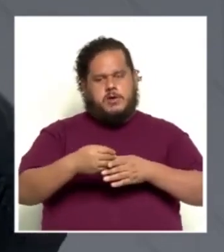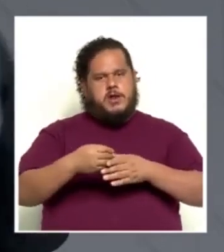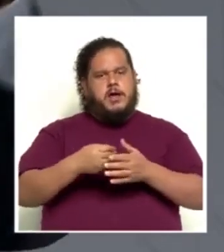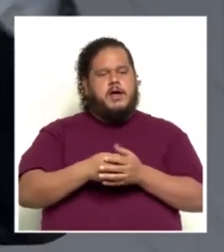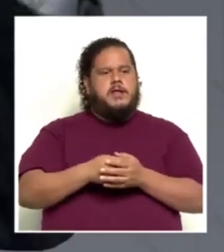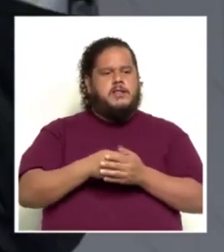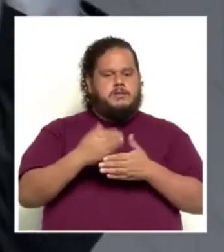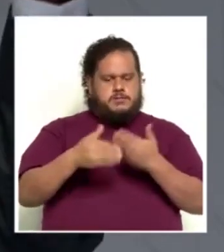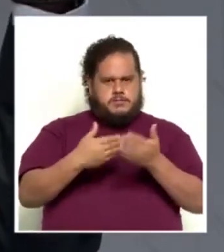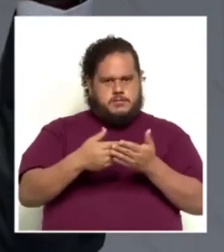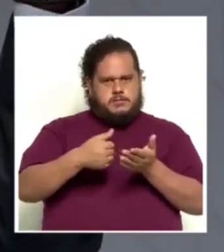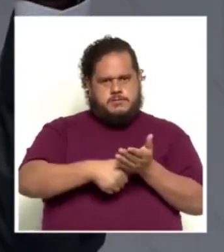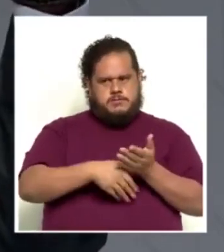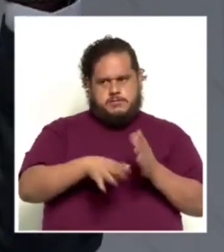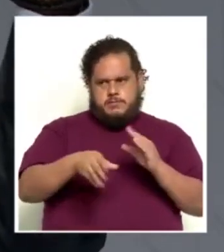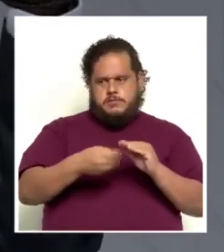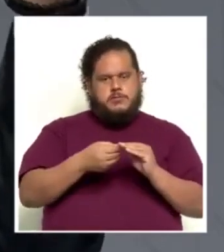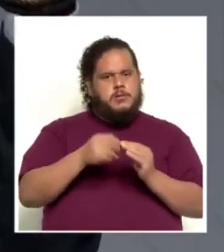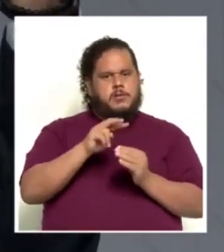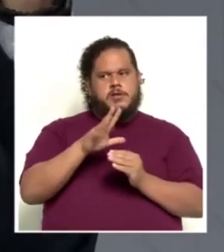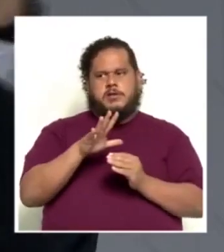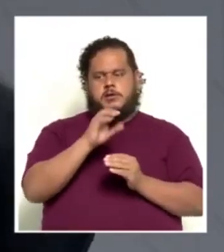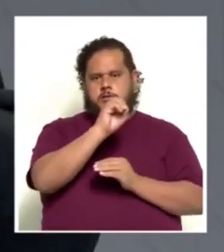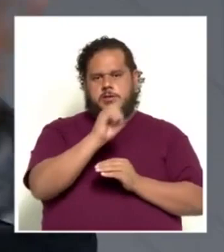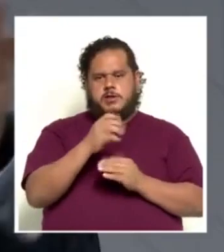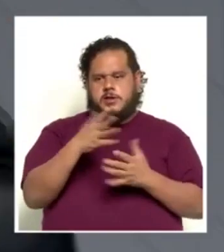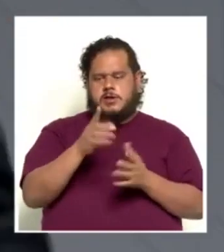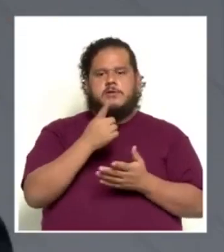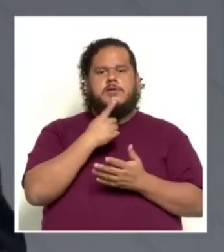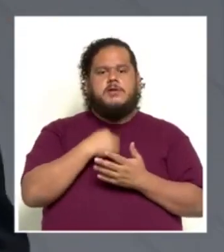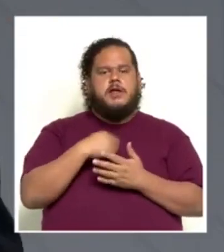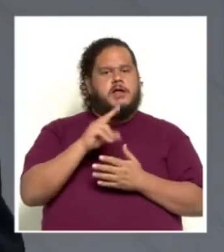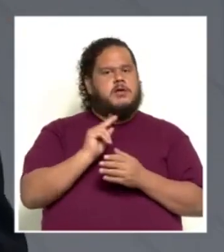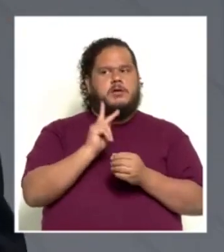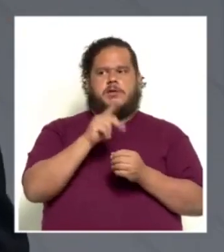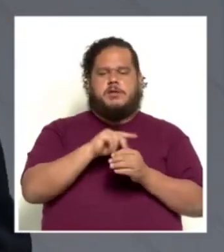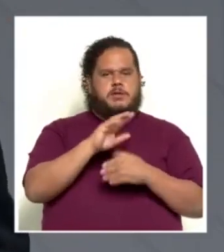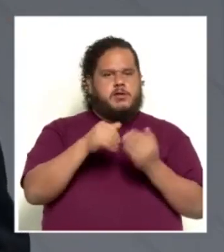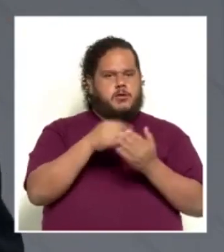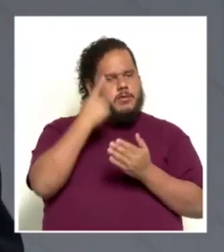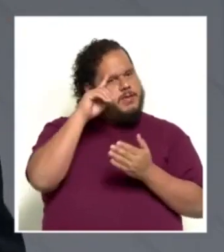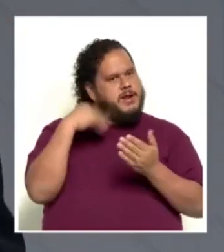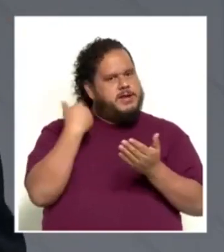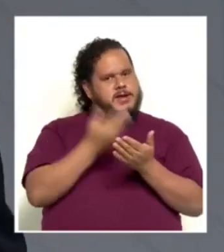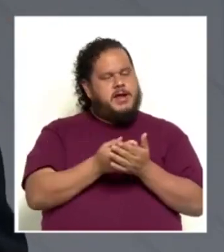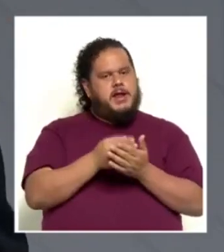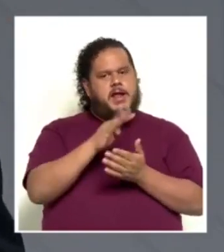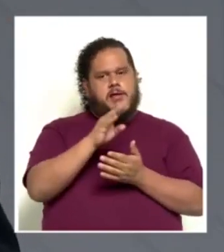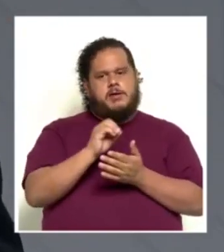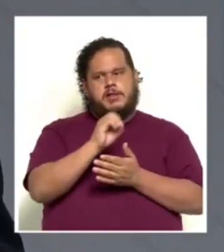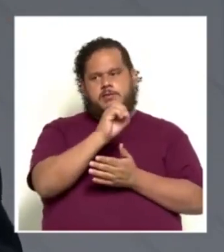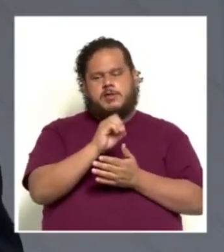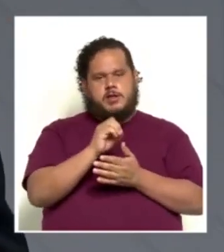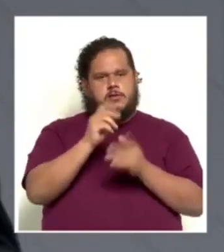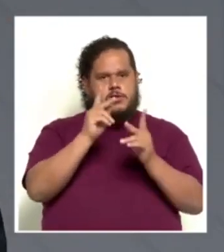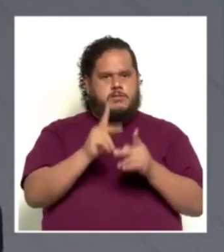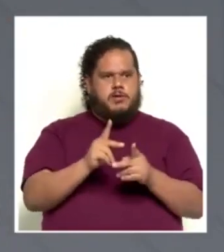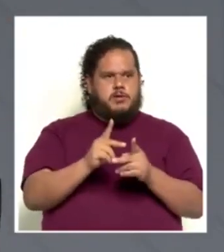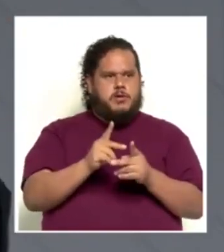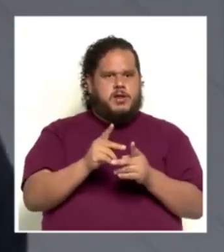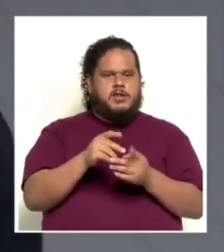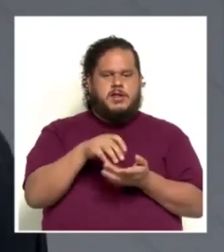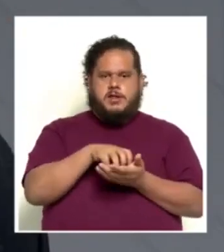y se suma a un 25% que ya nos había dicho que no iba a participar del todo para llegar a este 40% de personas